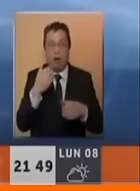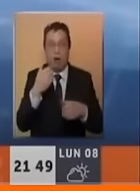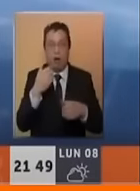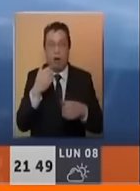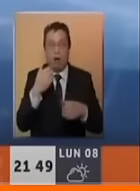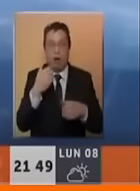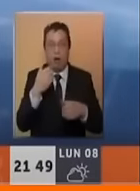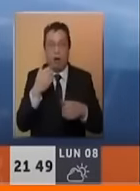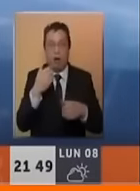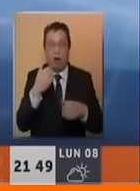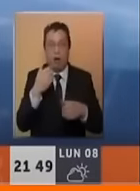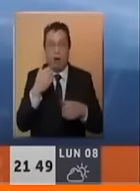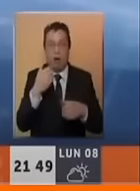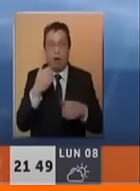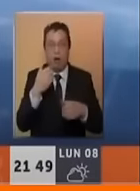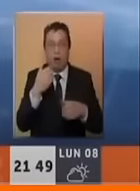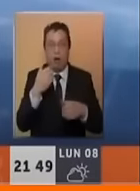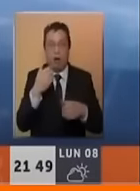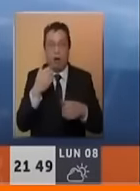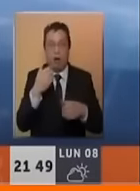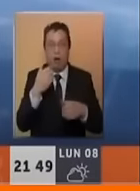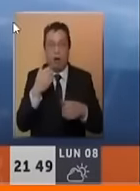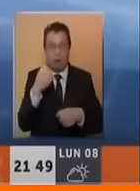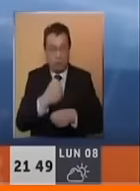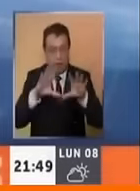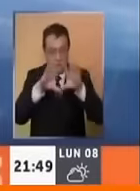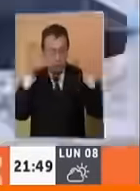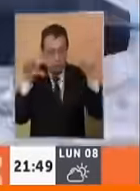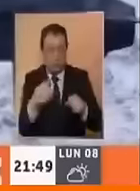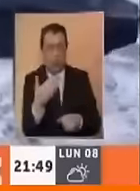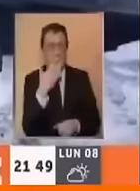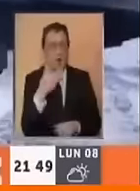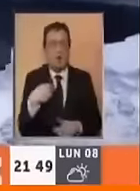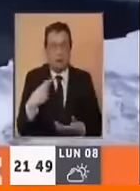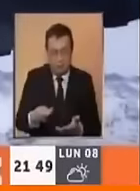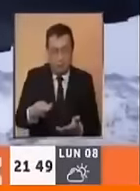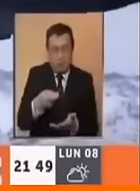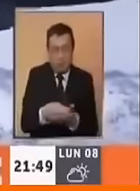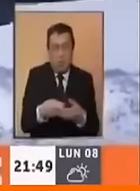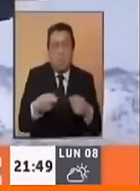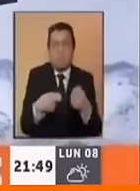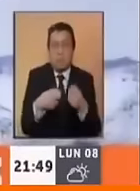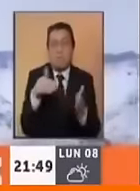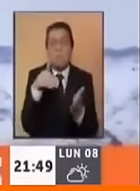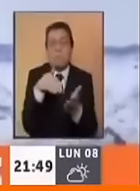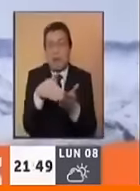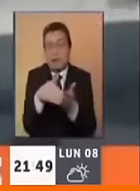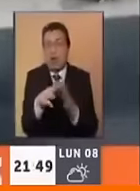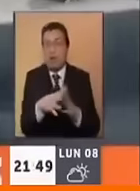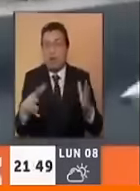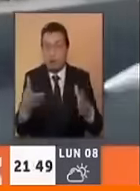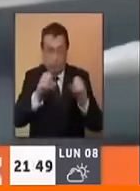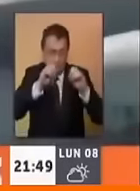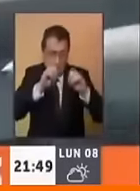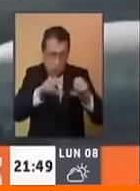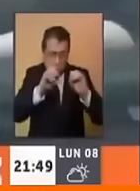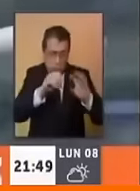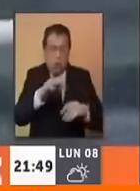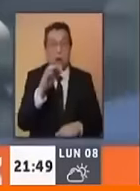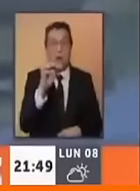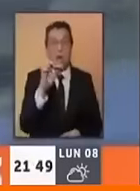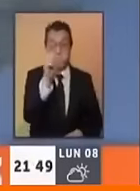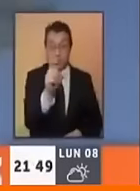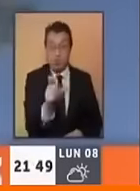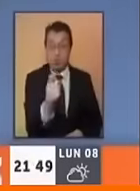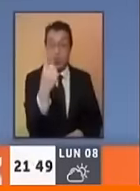para muchas cosas, no solo como un caza de combate. Y se invierten cientos de millones de pesos en la formación de cada piloto, aunque